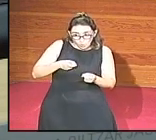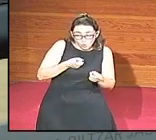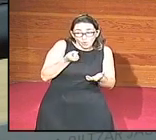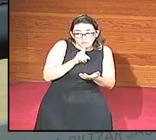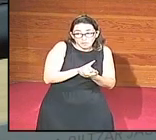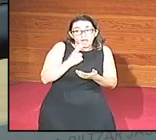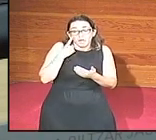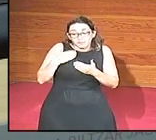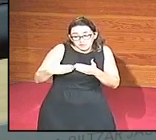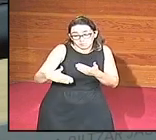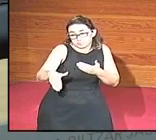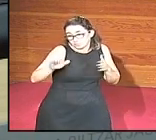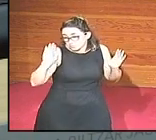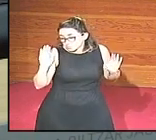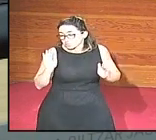tiene esto.